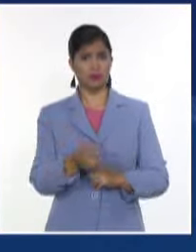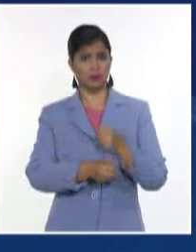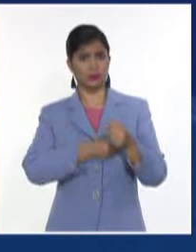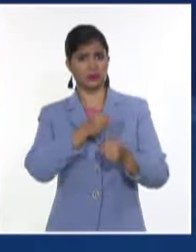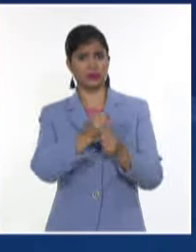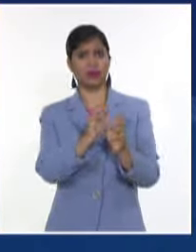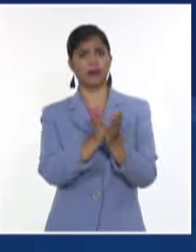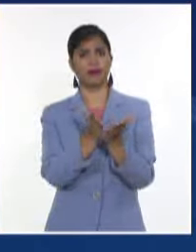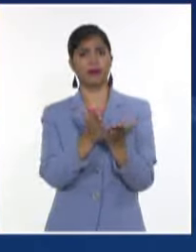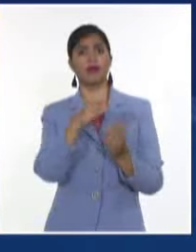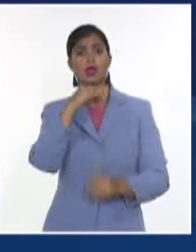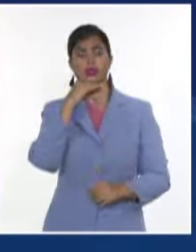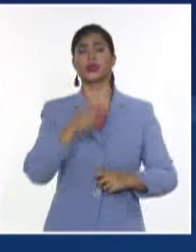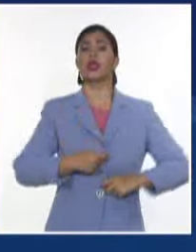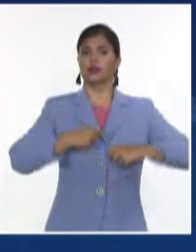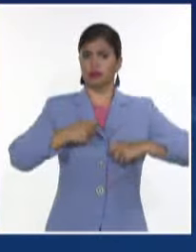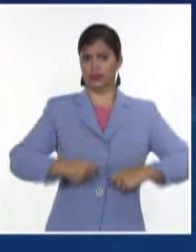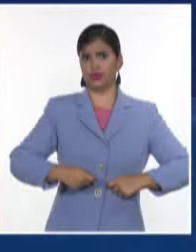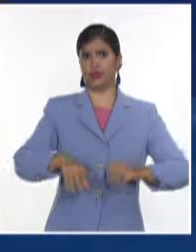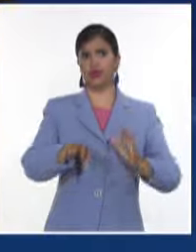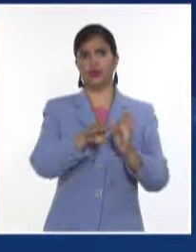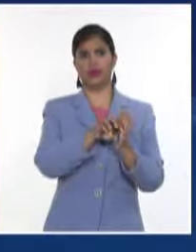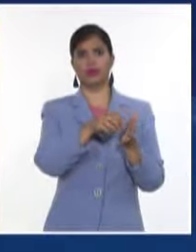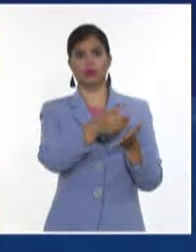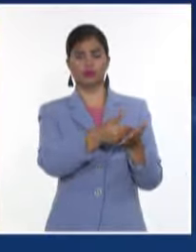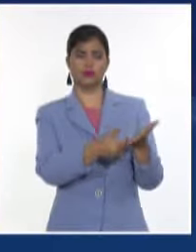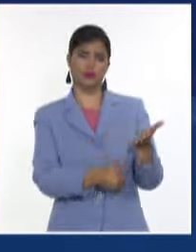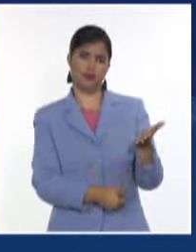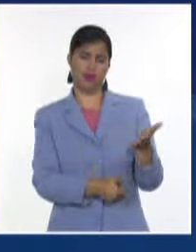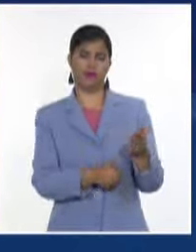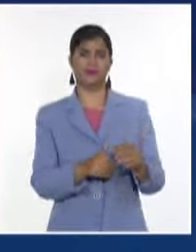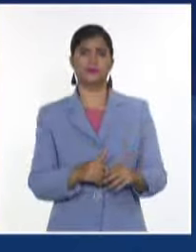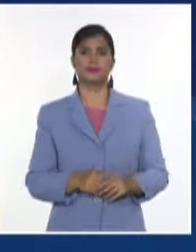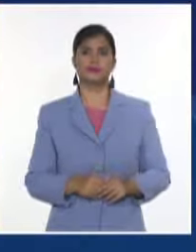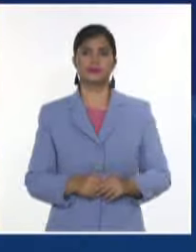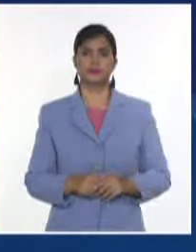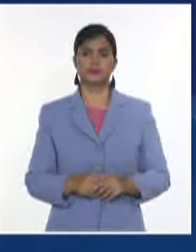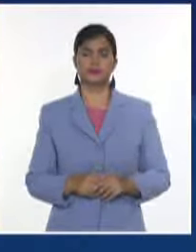Es una decisión constitucional y soberana.